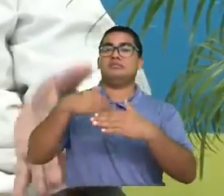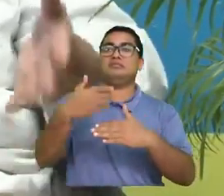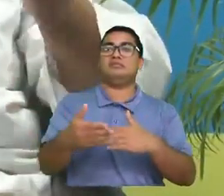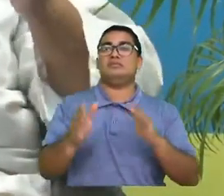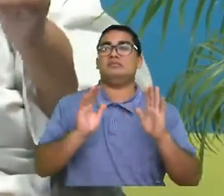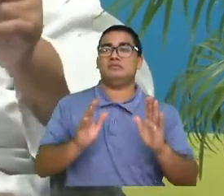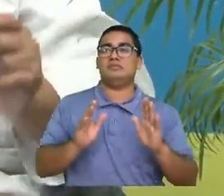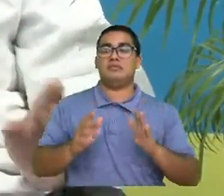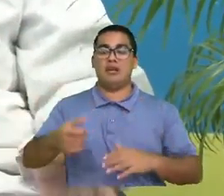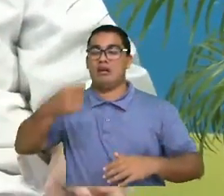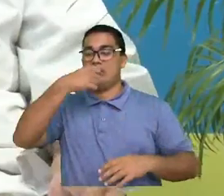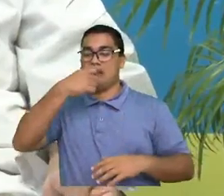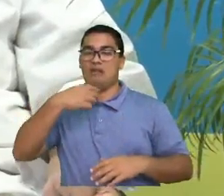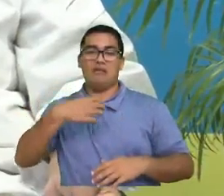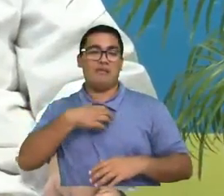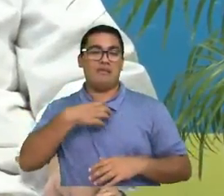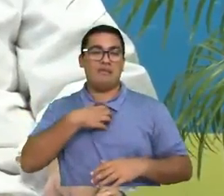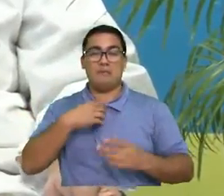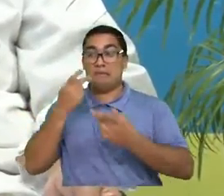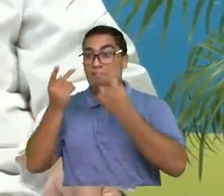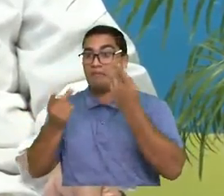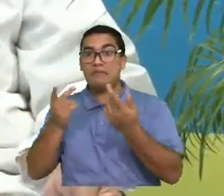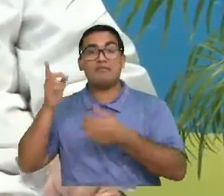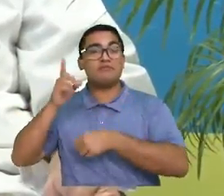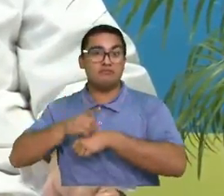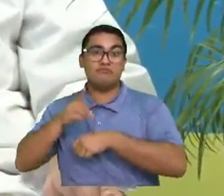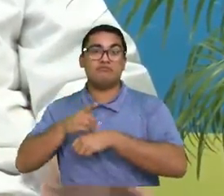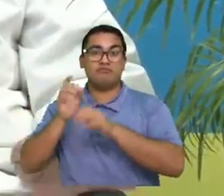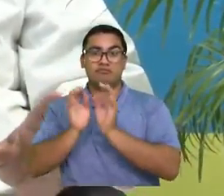me automedico, ni siquiera pues tomo en cuenta